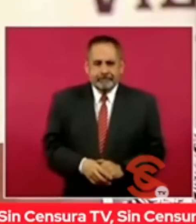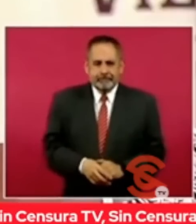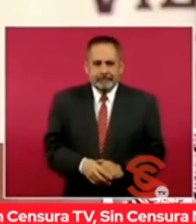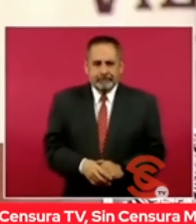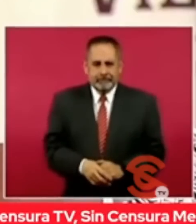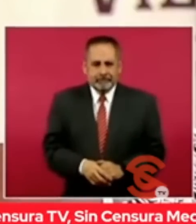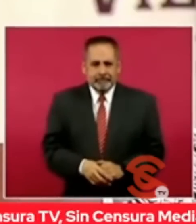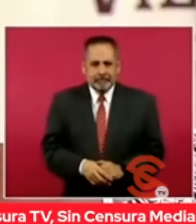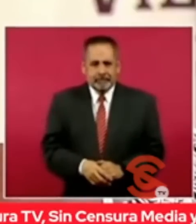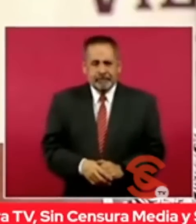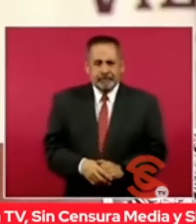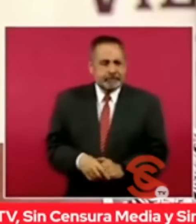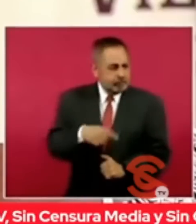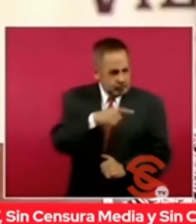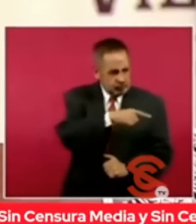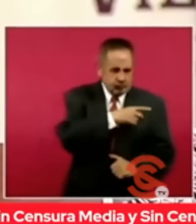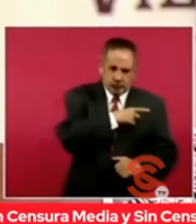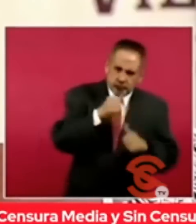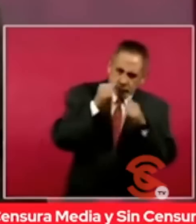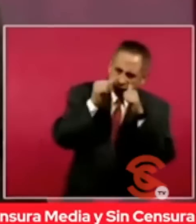Háblenle a la gente,